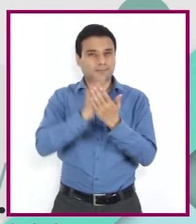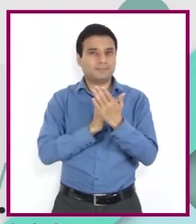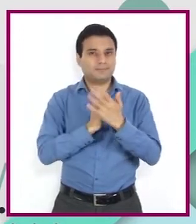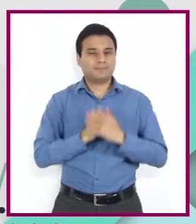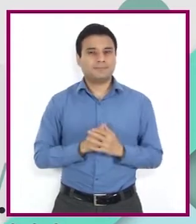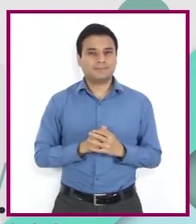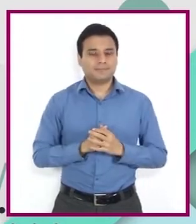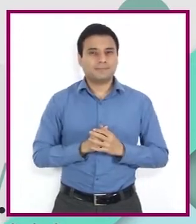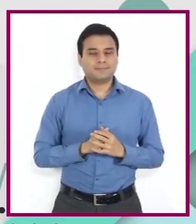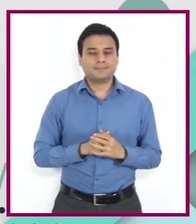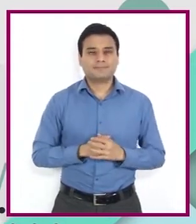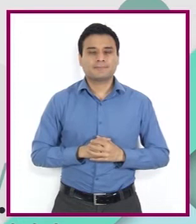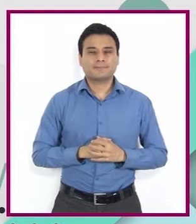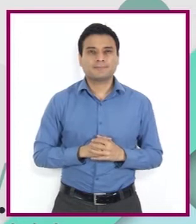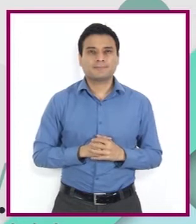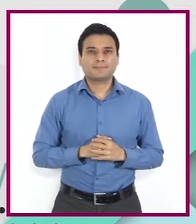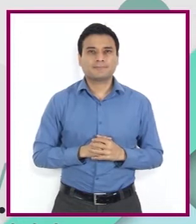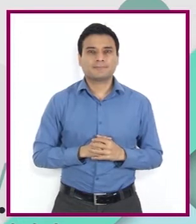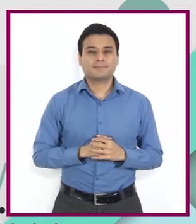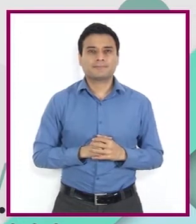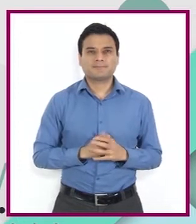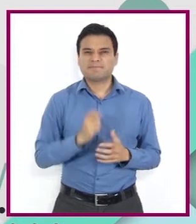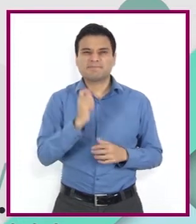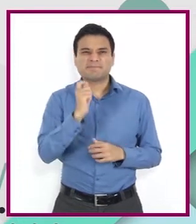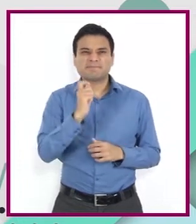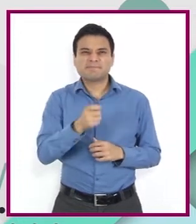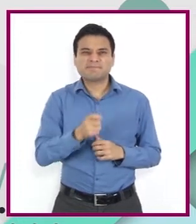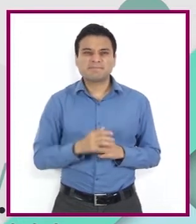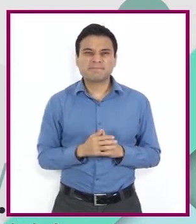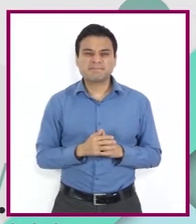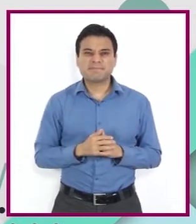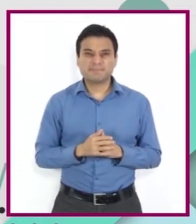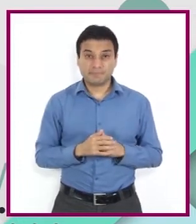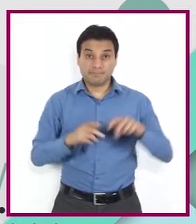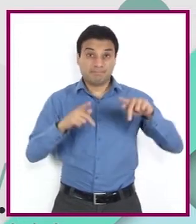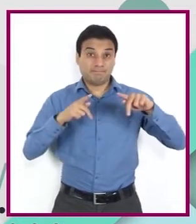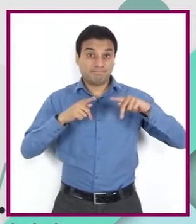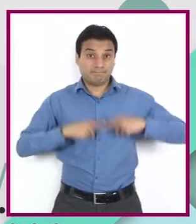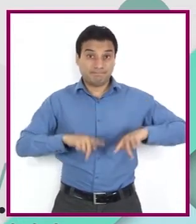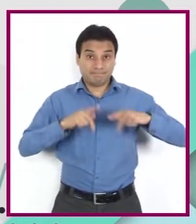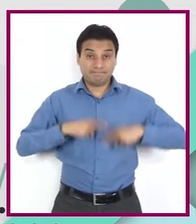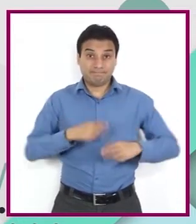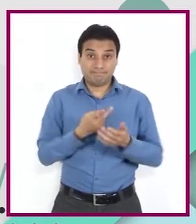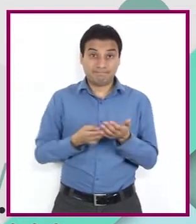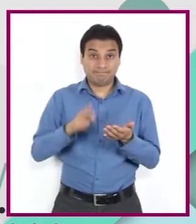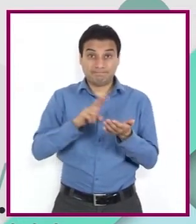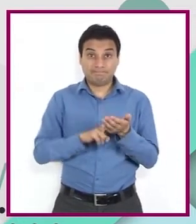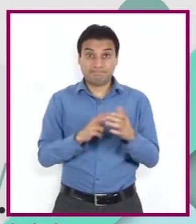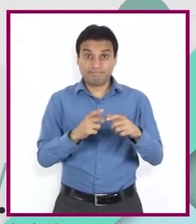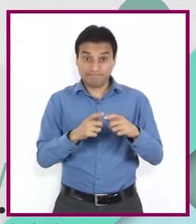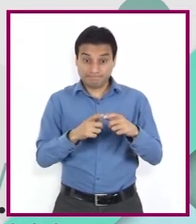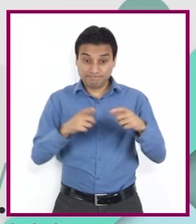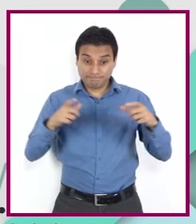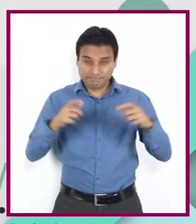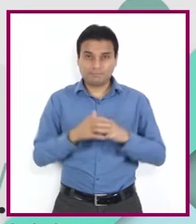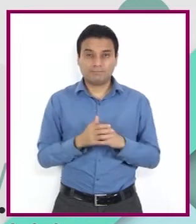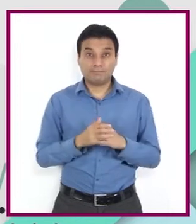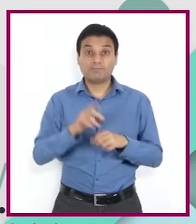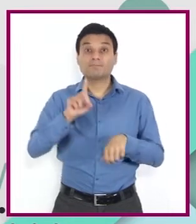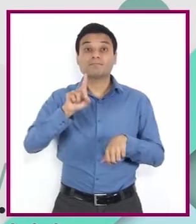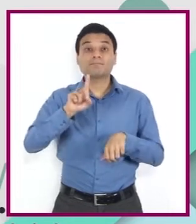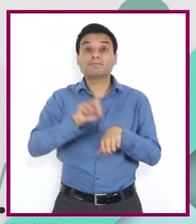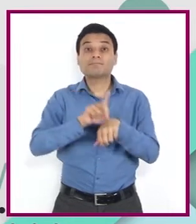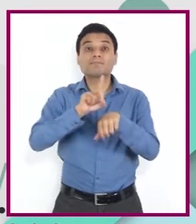manera inversamente proporcional, lo que significa que si los obreros se duplican, por ejemplo, por 2, los días de trabajo